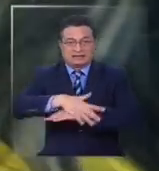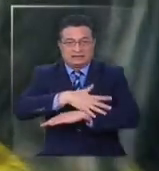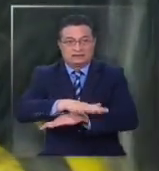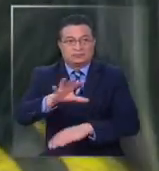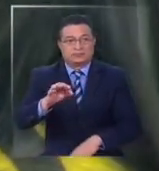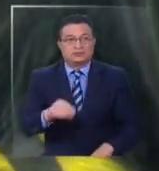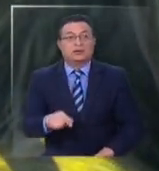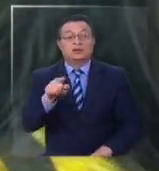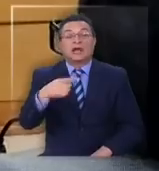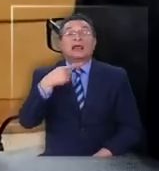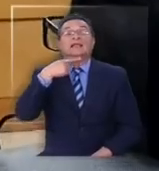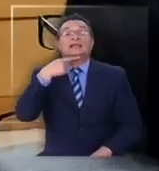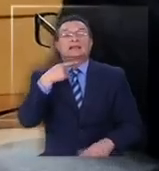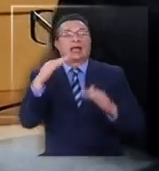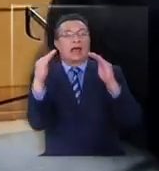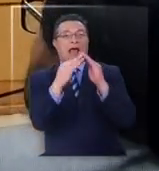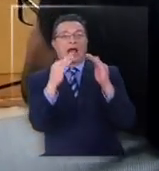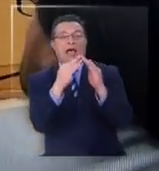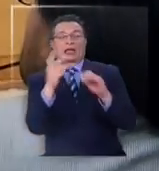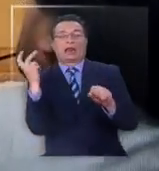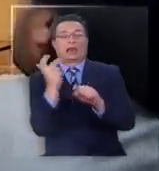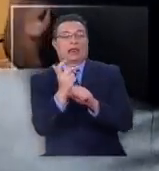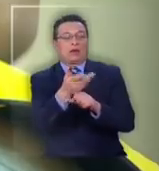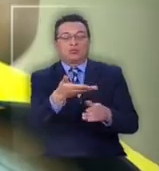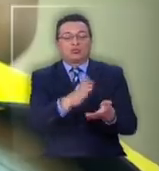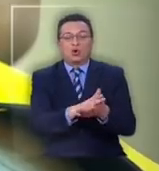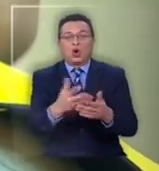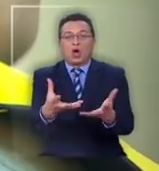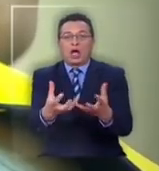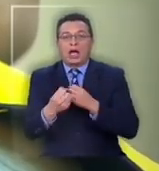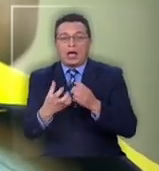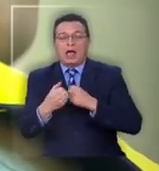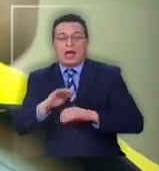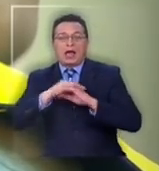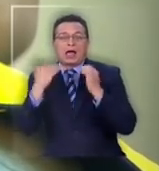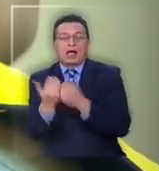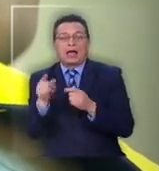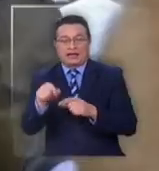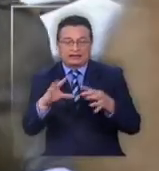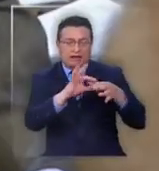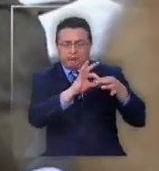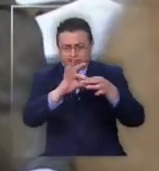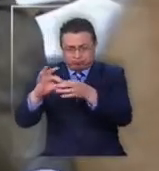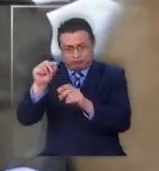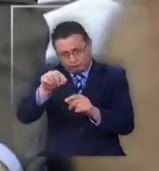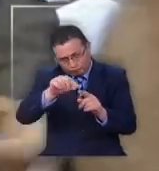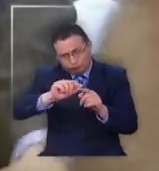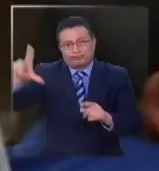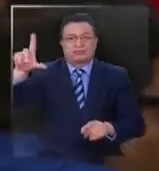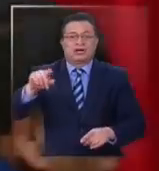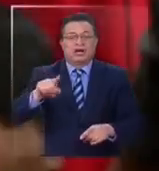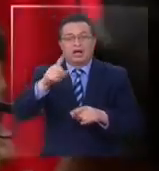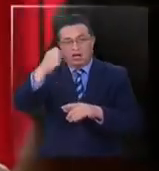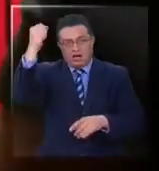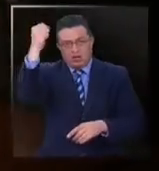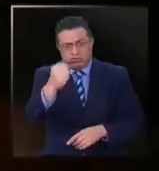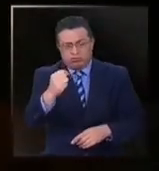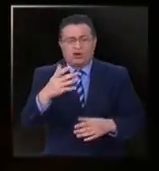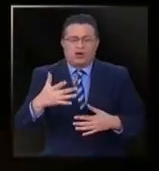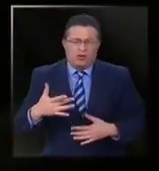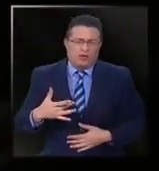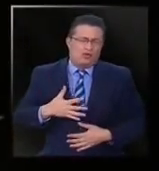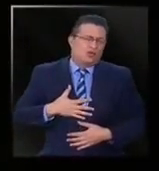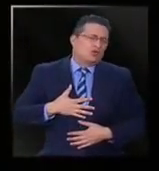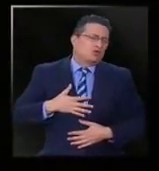patrimonial de los asesinos por los bienes del profesor habrían dado origen a esta historia maquiavélica, un crimen sobrecogedor.